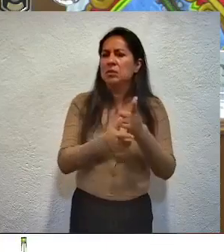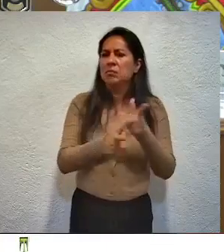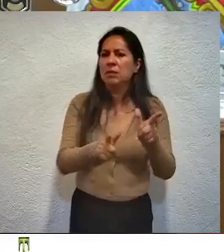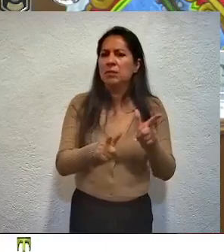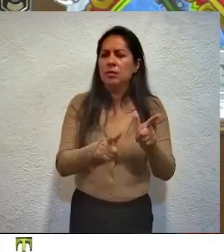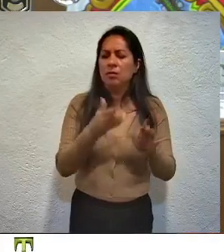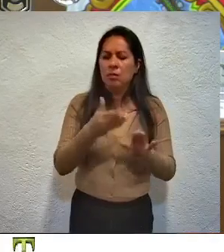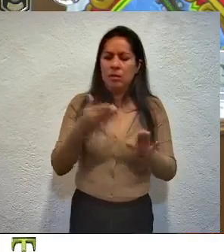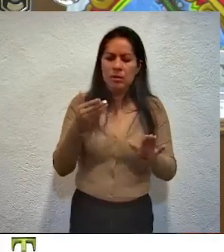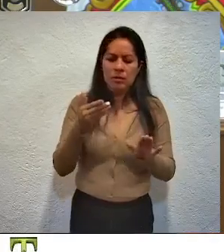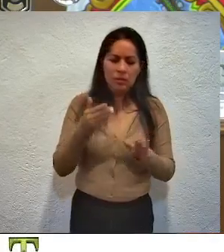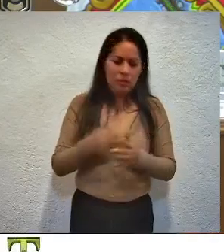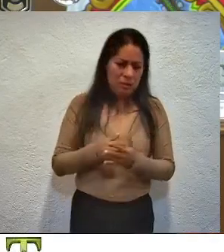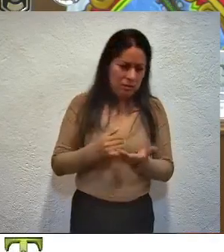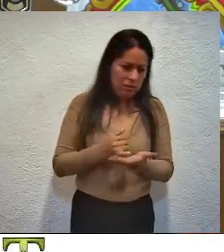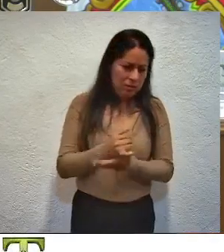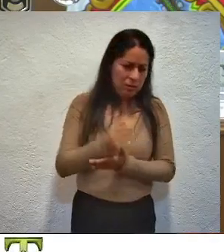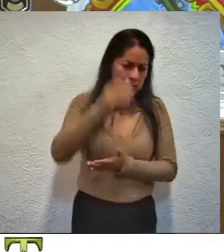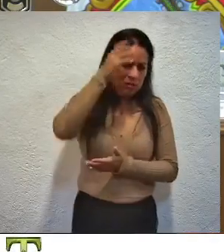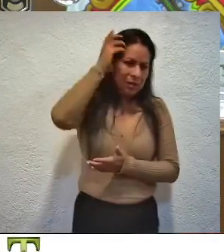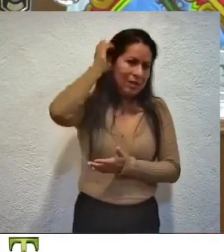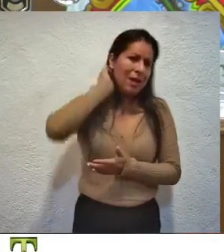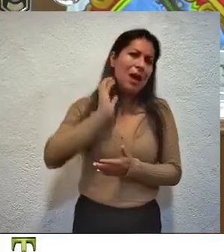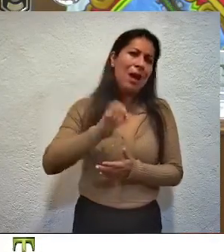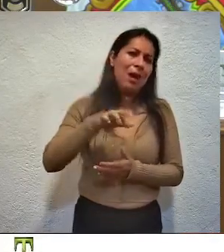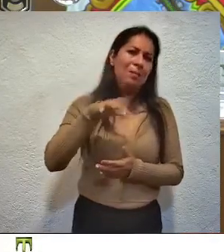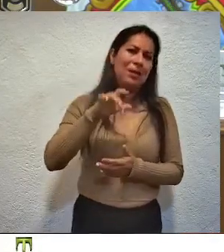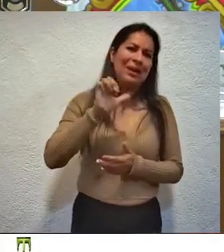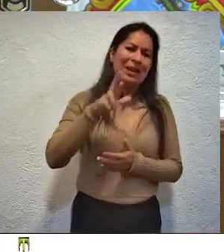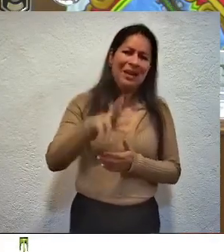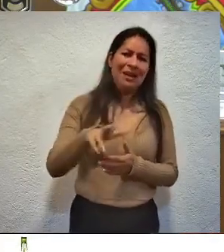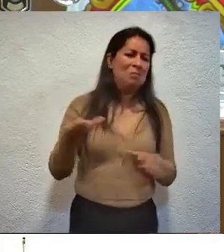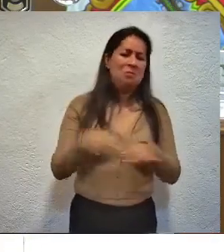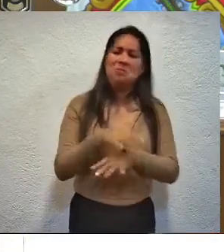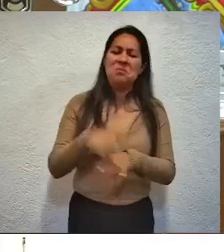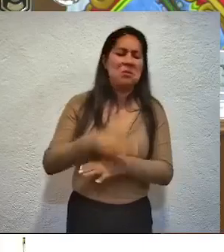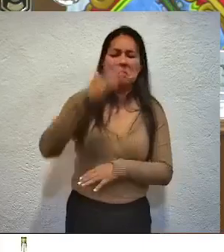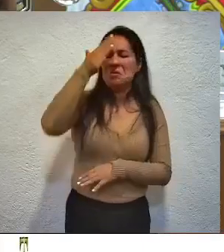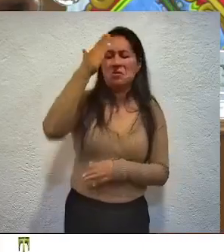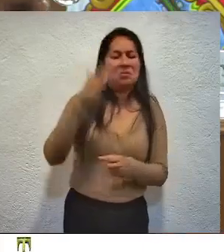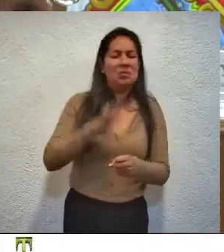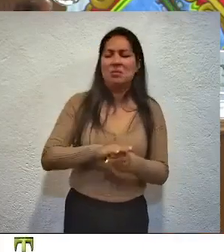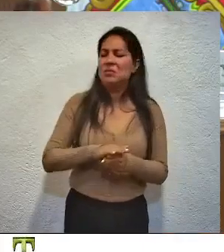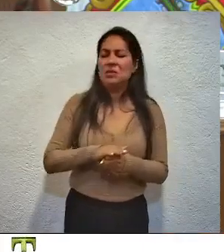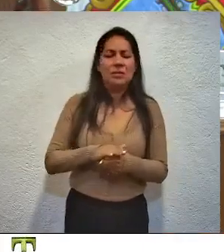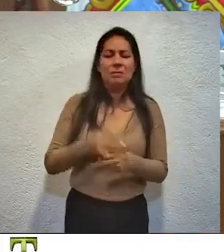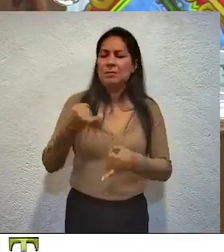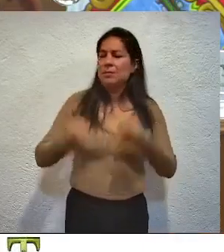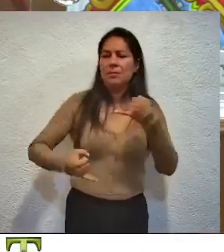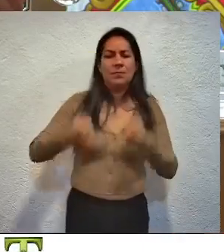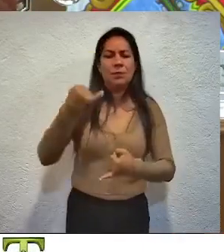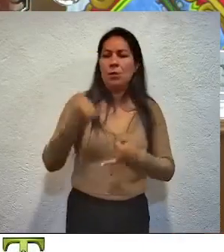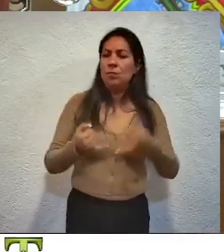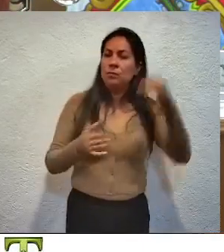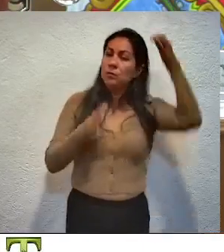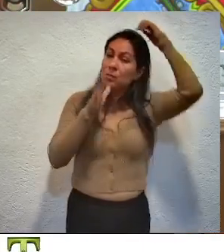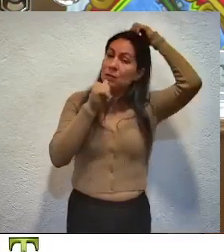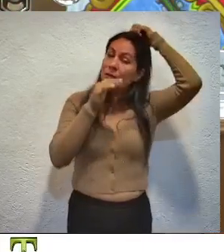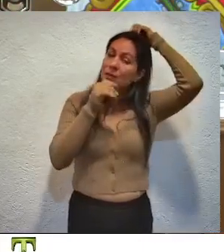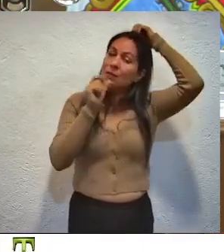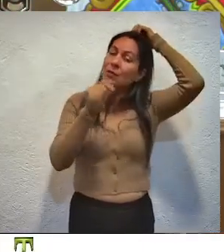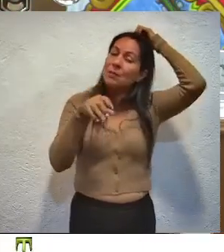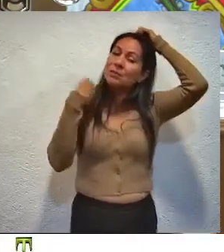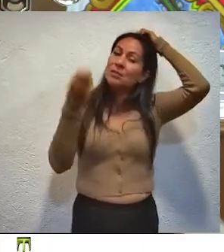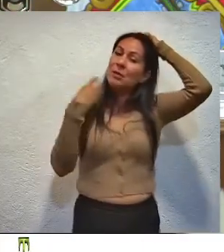Lo anterior toda vez que la determinación de la AMCRA no pueden ser modificadas por las autoridades administrativas ni jurisdiccionales, sino por la propia